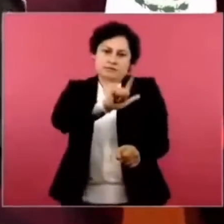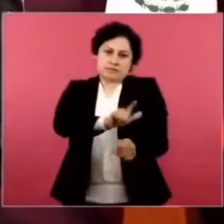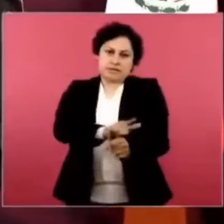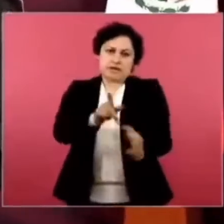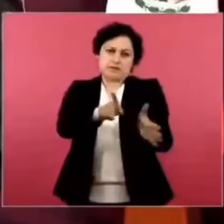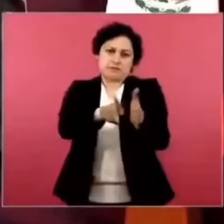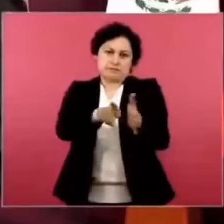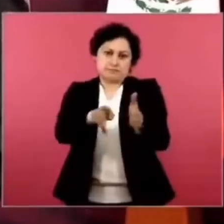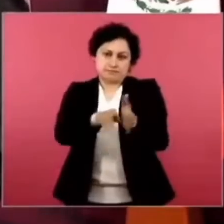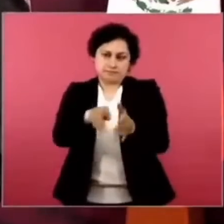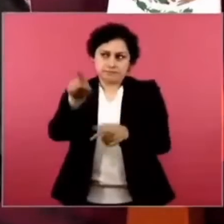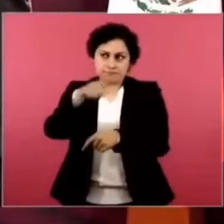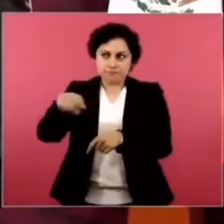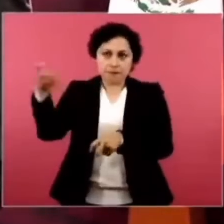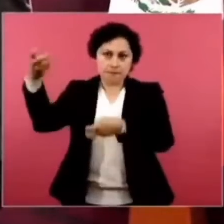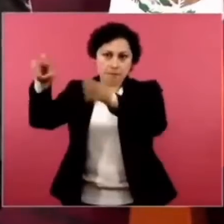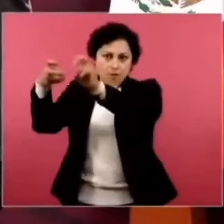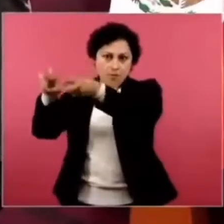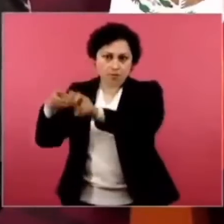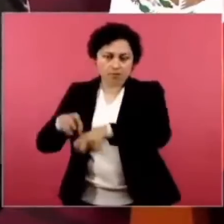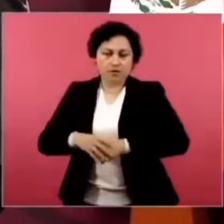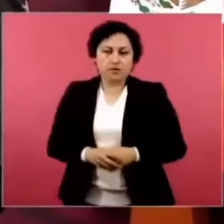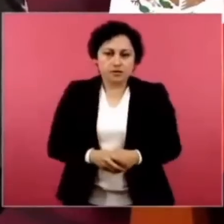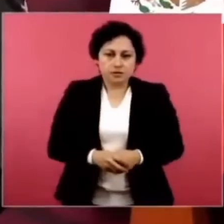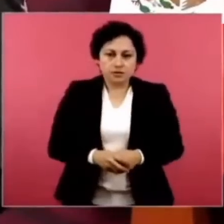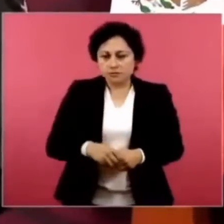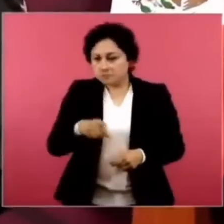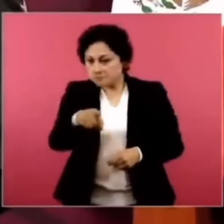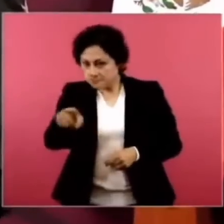los de más edad,